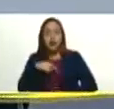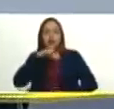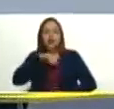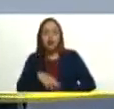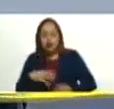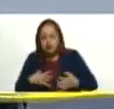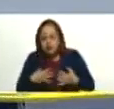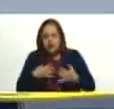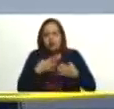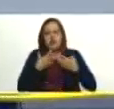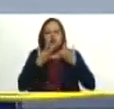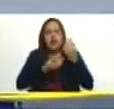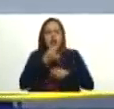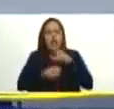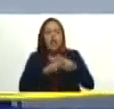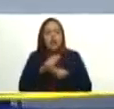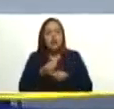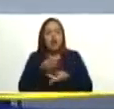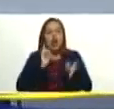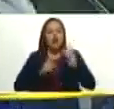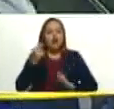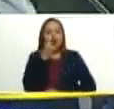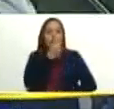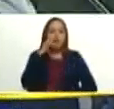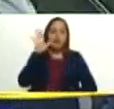hecho llegar a compromisos.